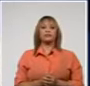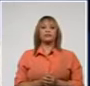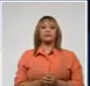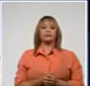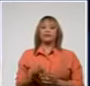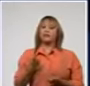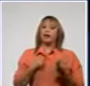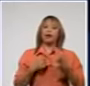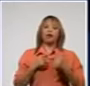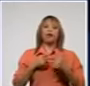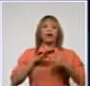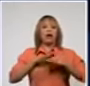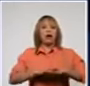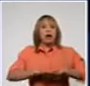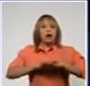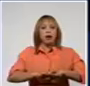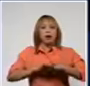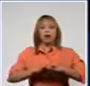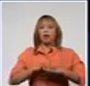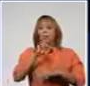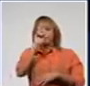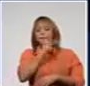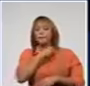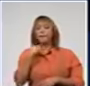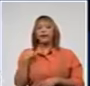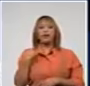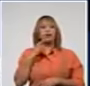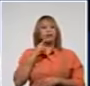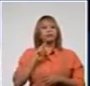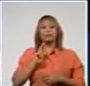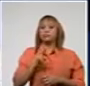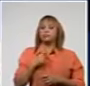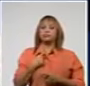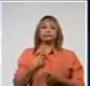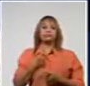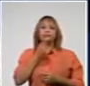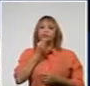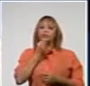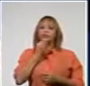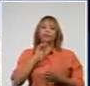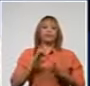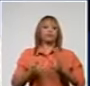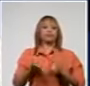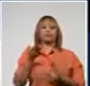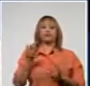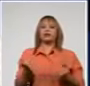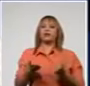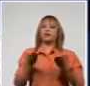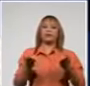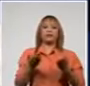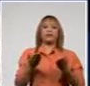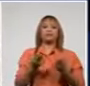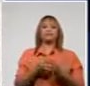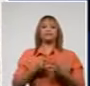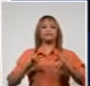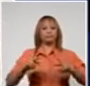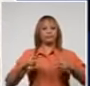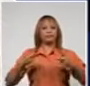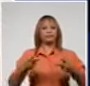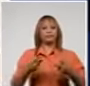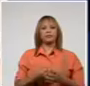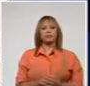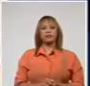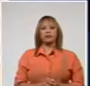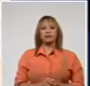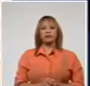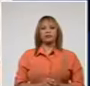maniobras de reanimación, pues no fue posible su recuperación. Reitero,